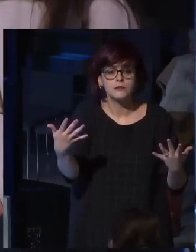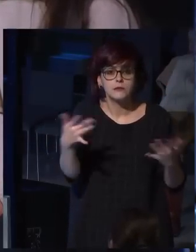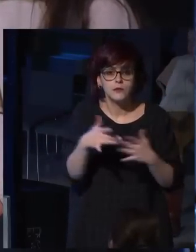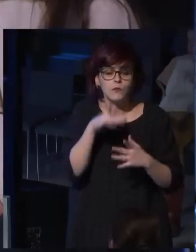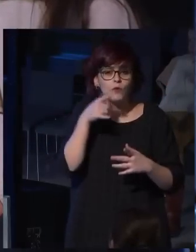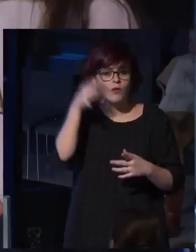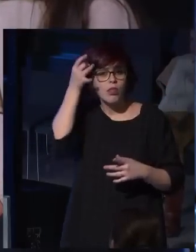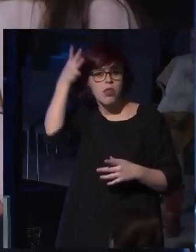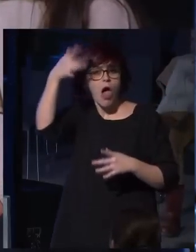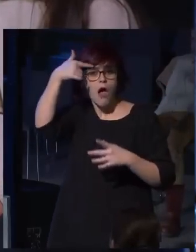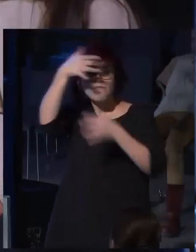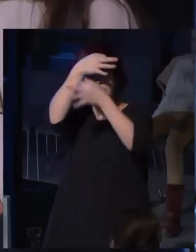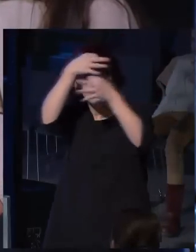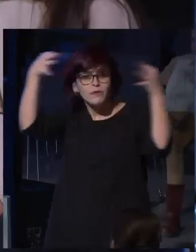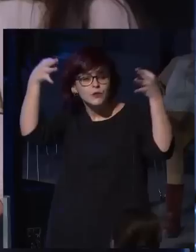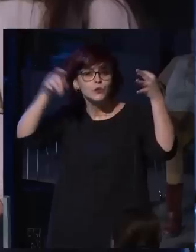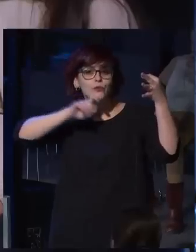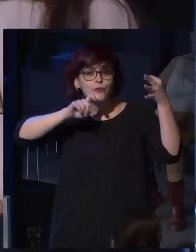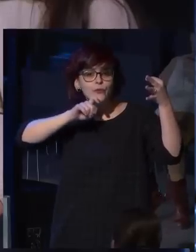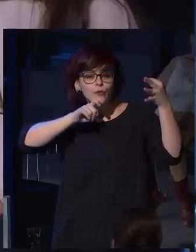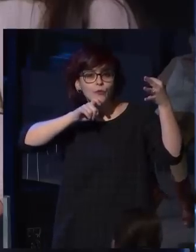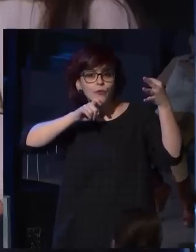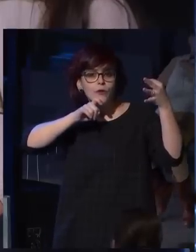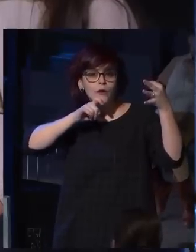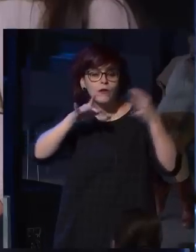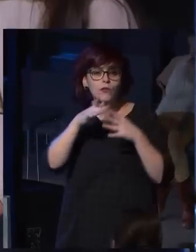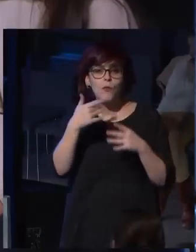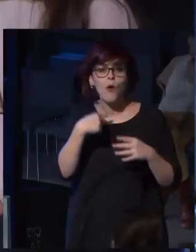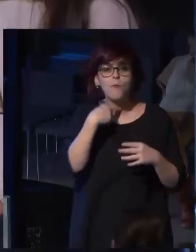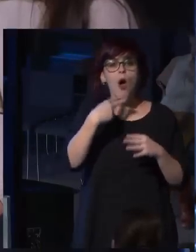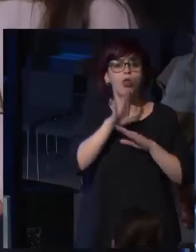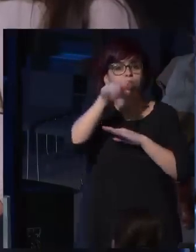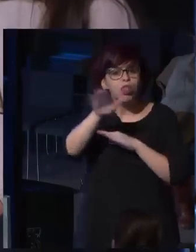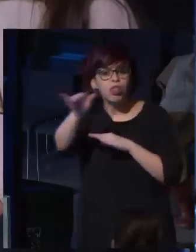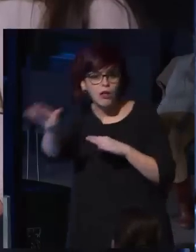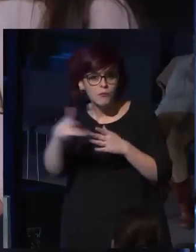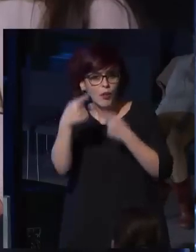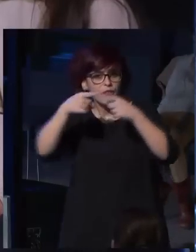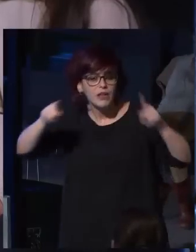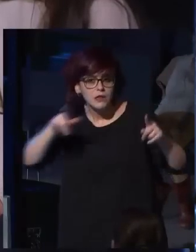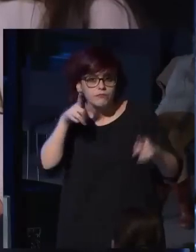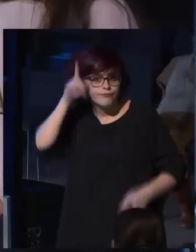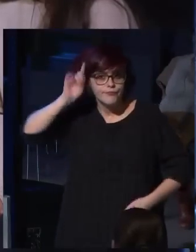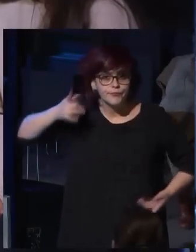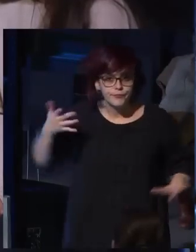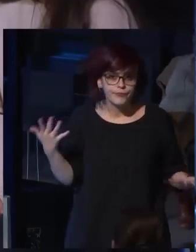la idea en tu cabeza perfectamente de cómo quieres de distorsionada la voz o cómo quieres de, yo qué